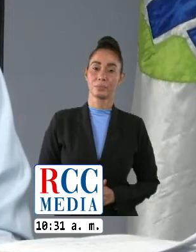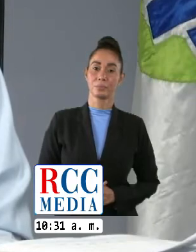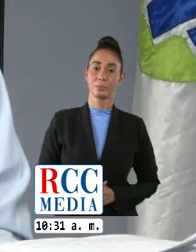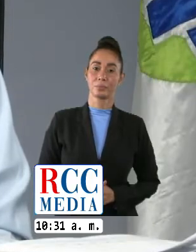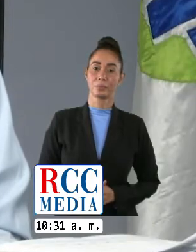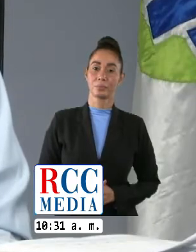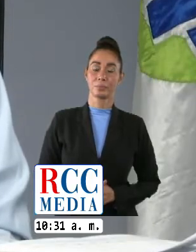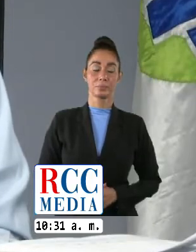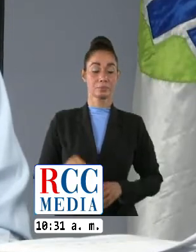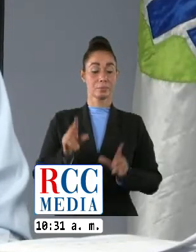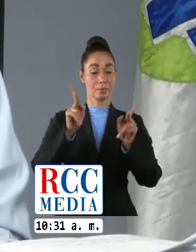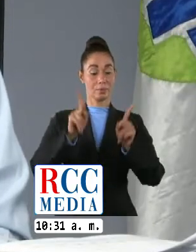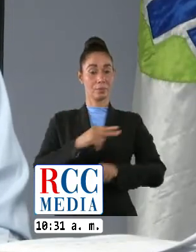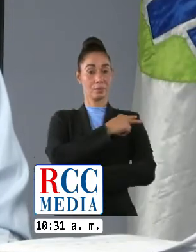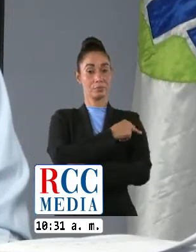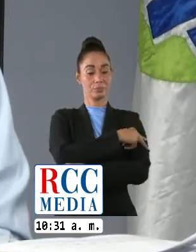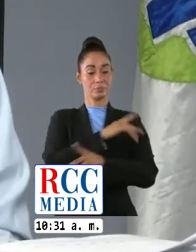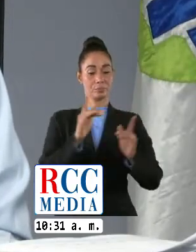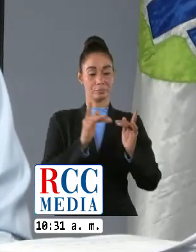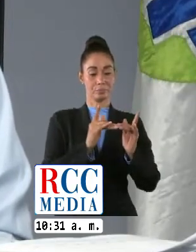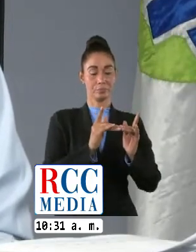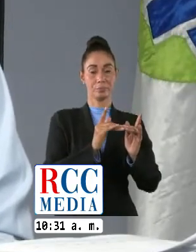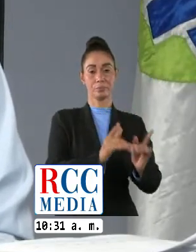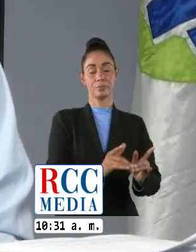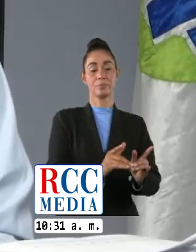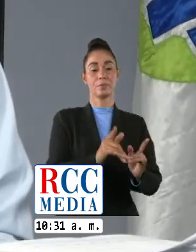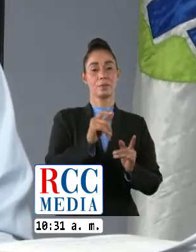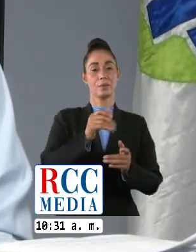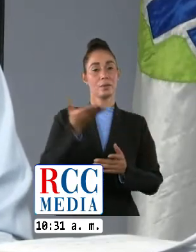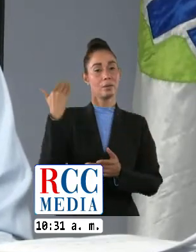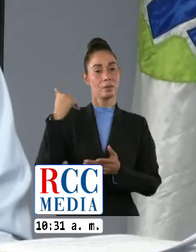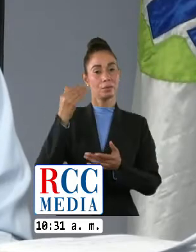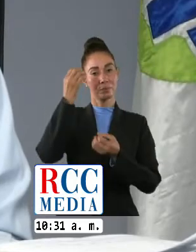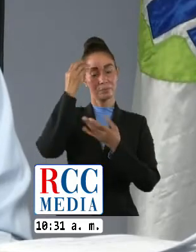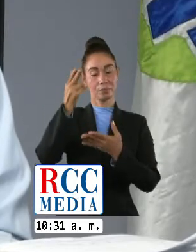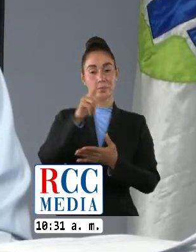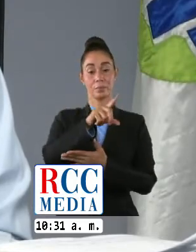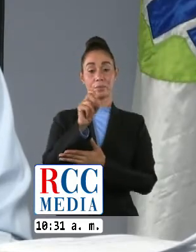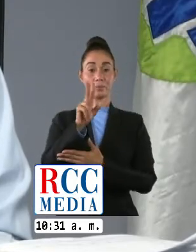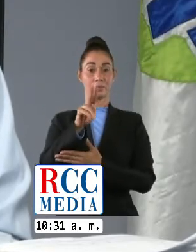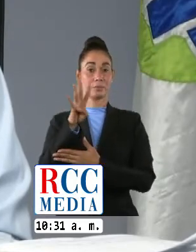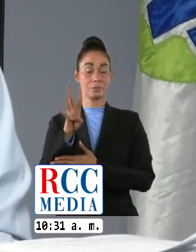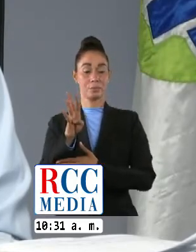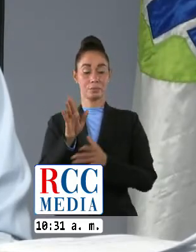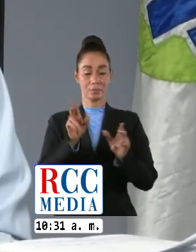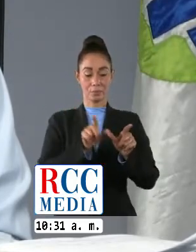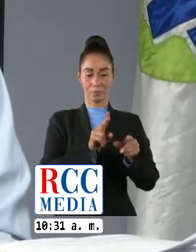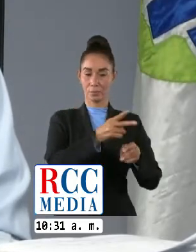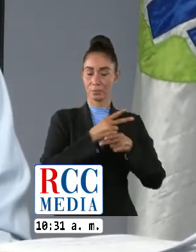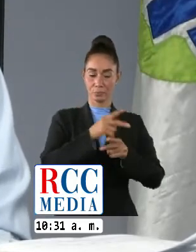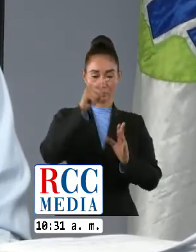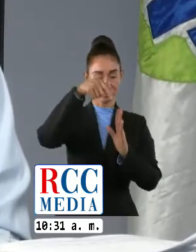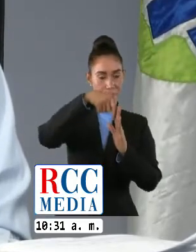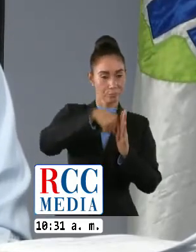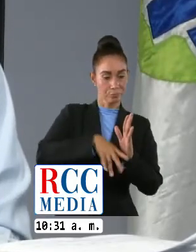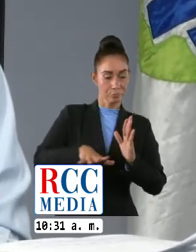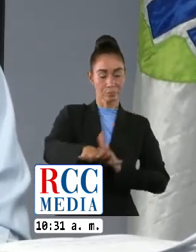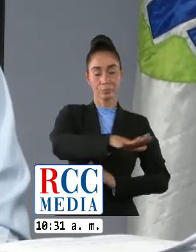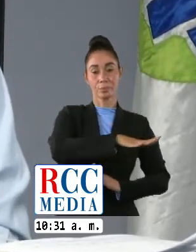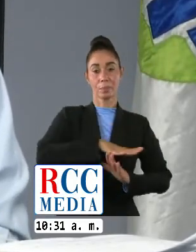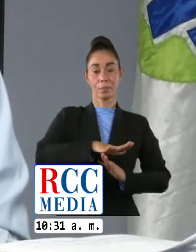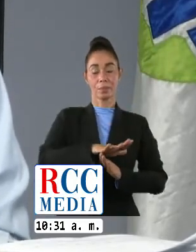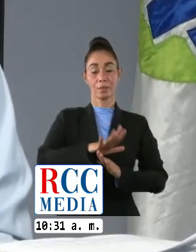De los hospitalizados, habíamos informado de 134 en unidades de cuidados intensivos